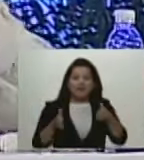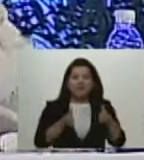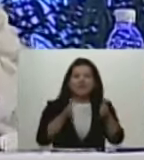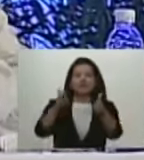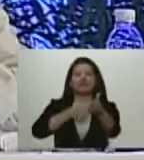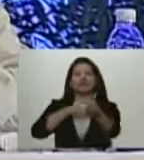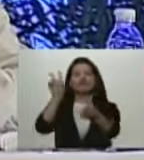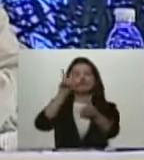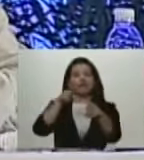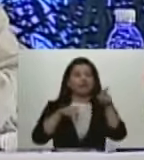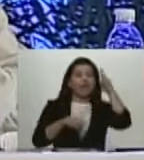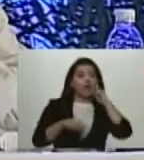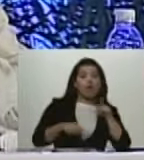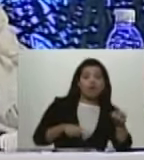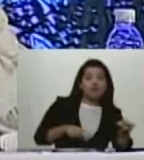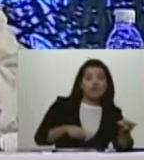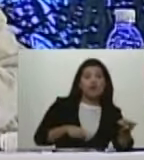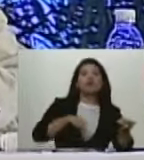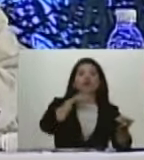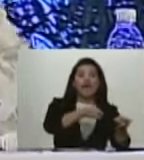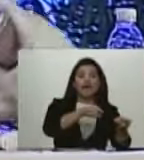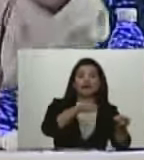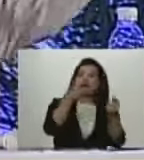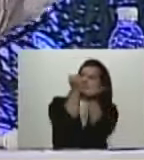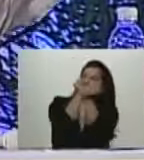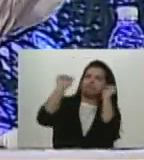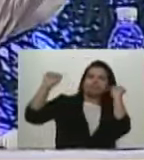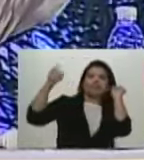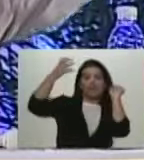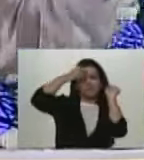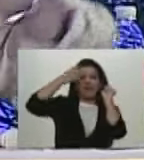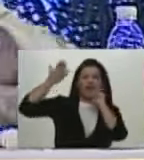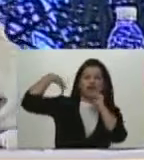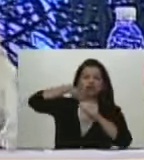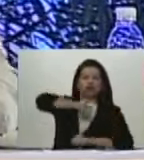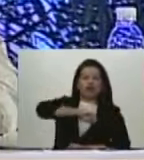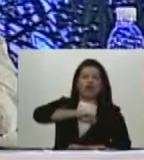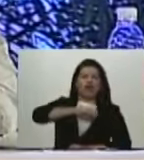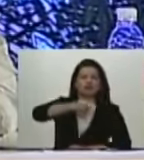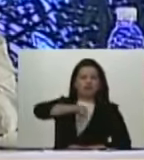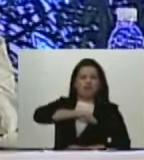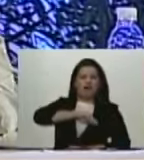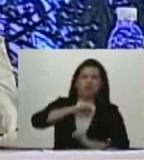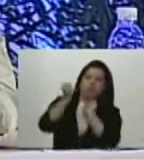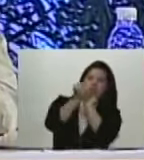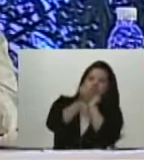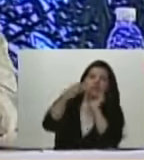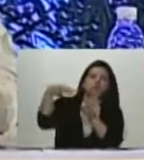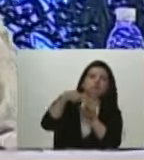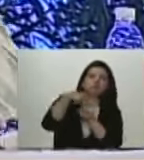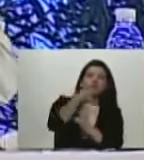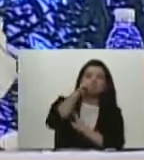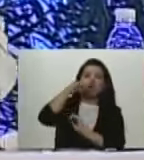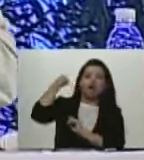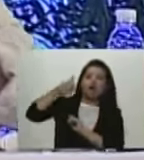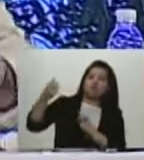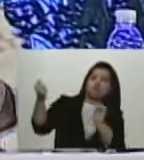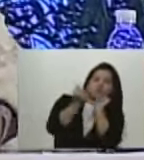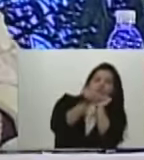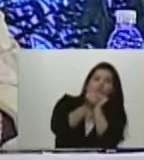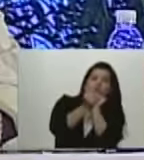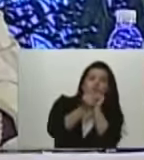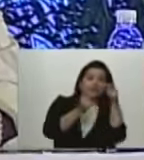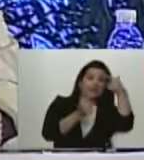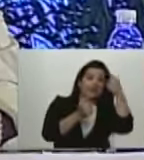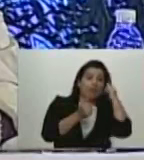histórica. Bolívar nos independizó de un imperio de 300 años. Chávez rompió las